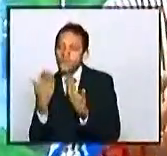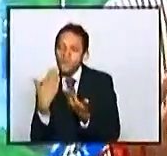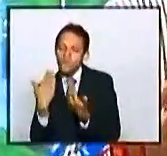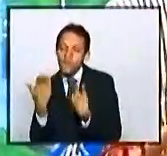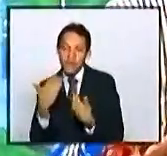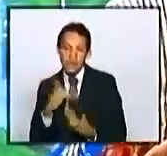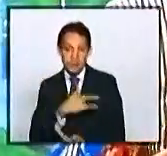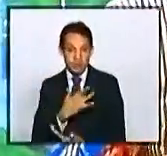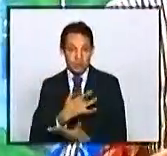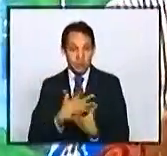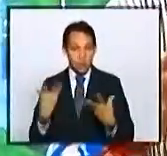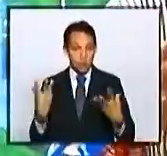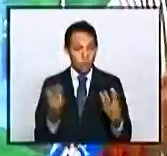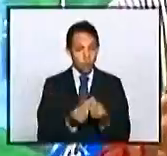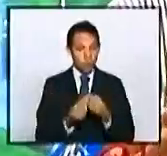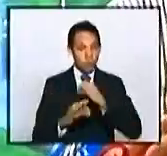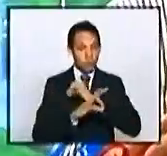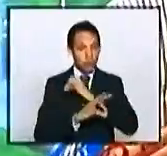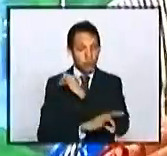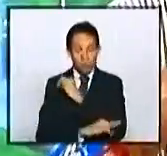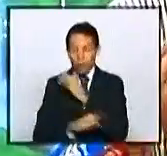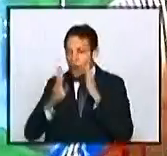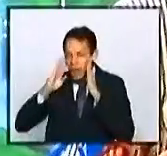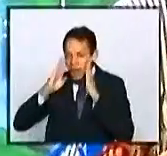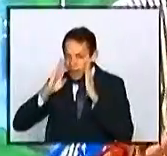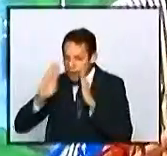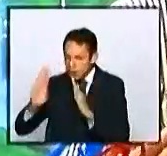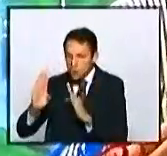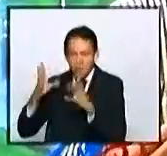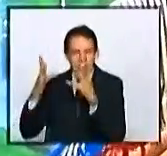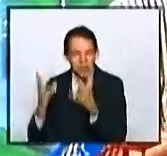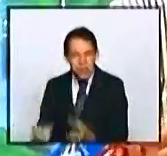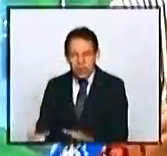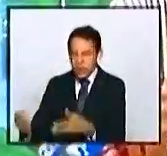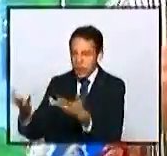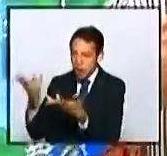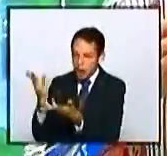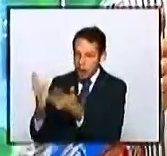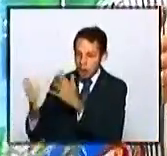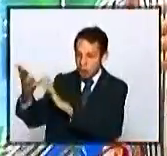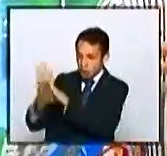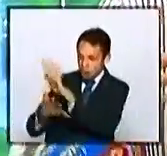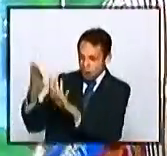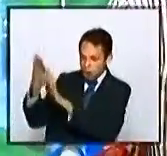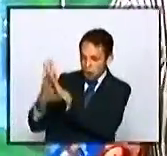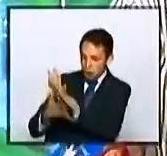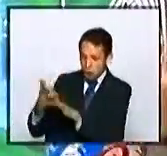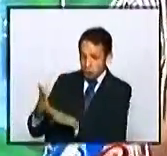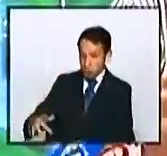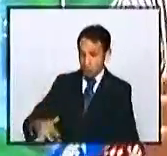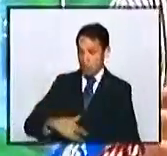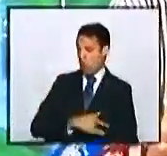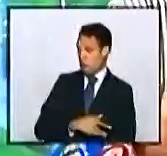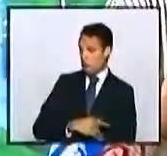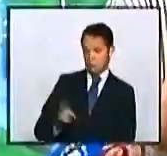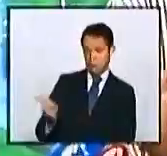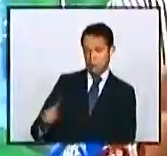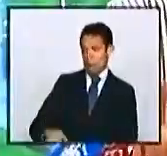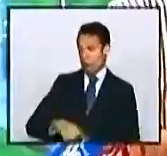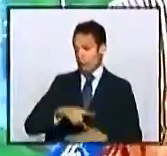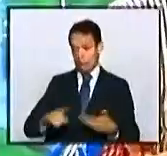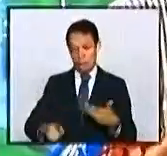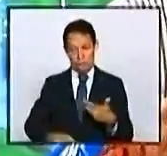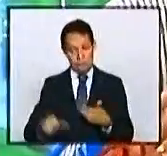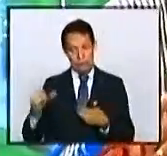Sientan que aquí hay un equipo que los quiere escuchar, que los quiere acompañar, que no les va a cuestionar. En la psicología, cuando